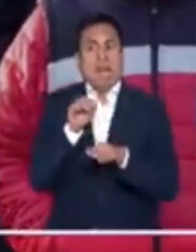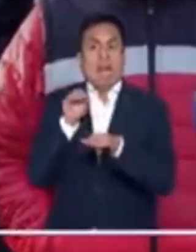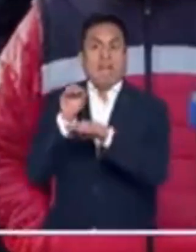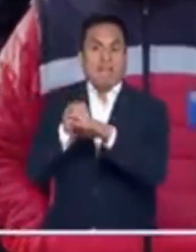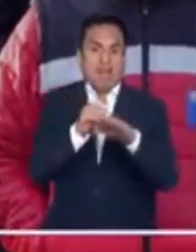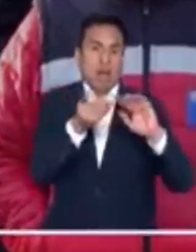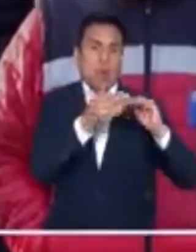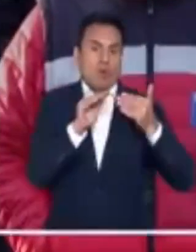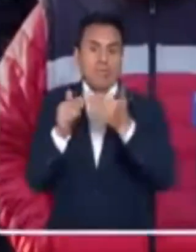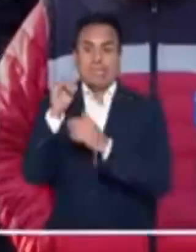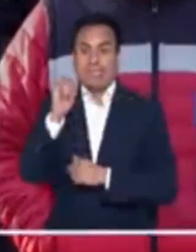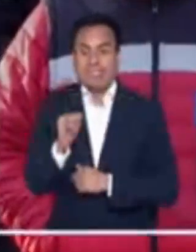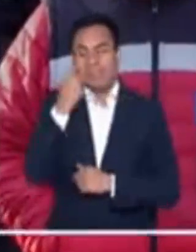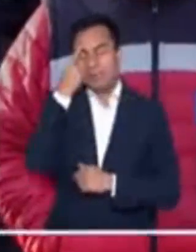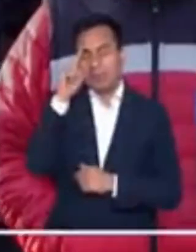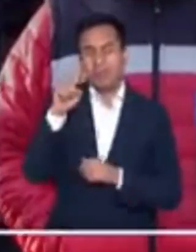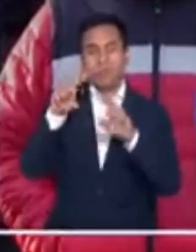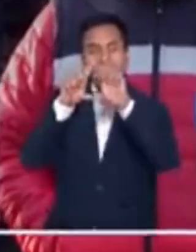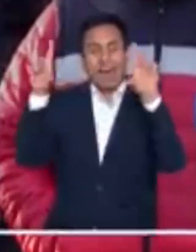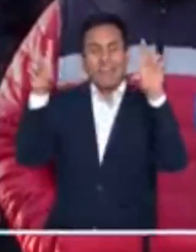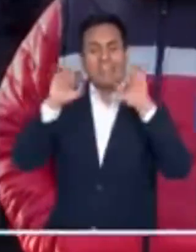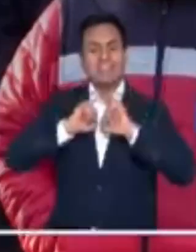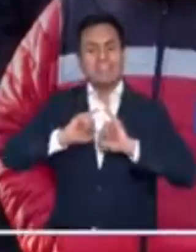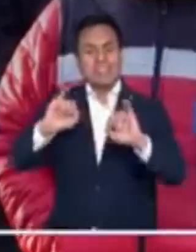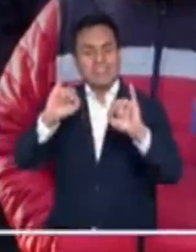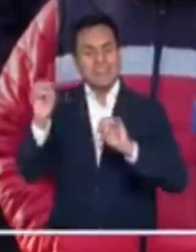la comunidad. Pero como decía un cartel por ahí,